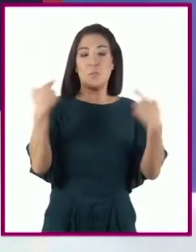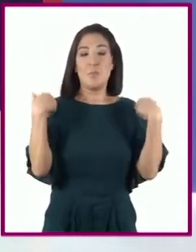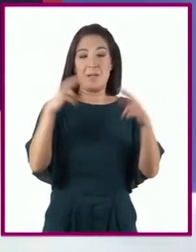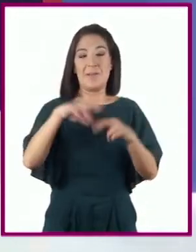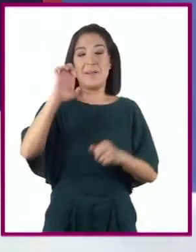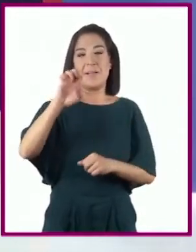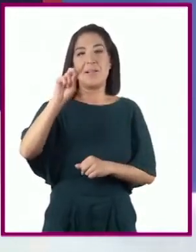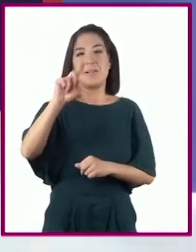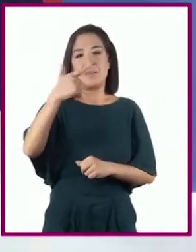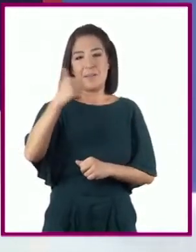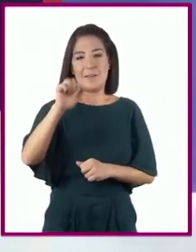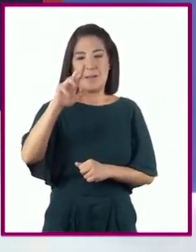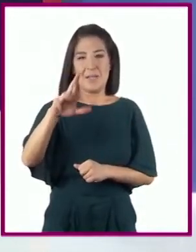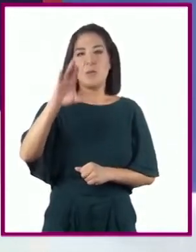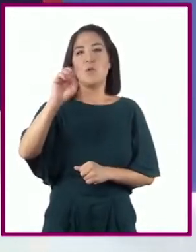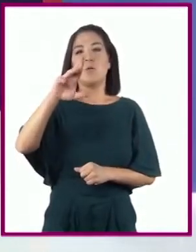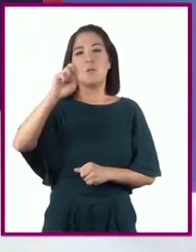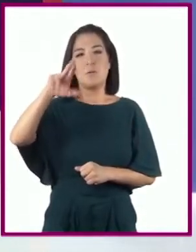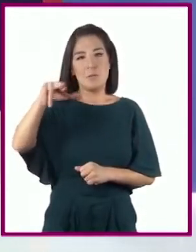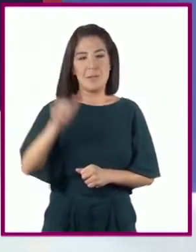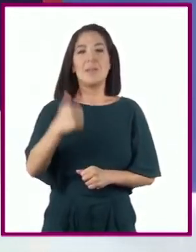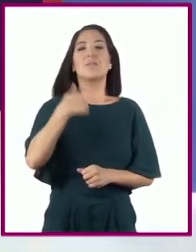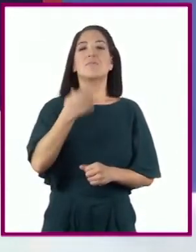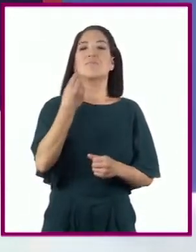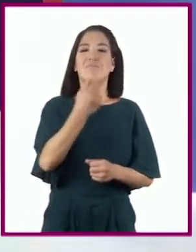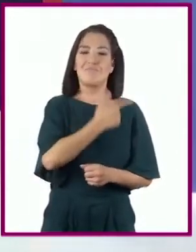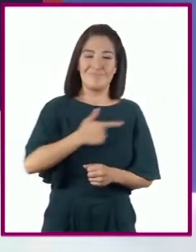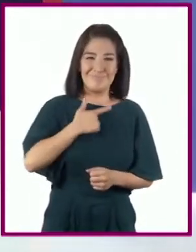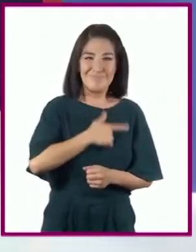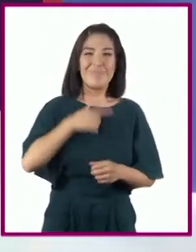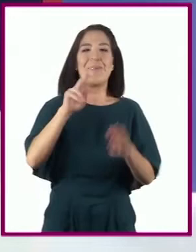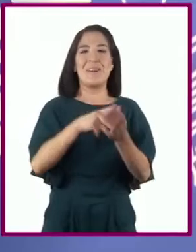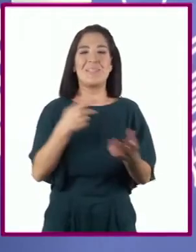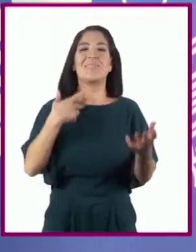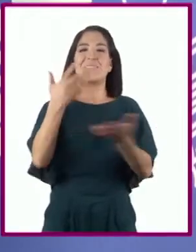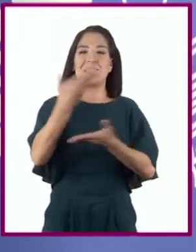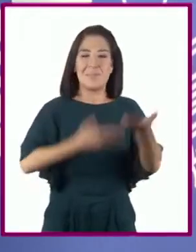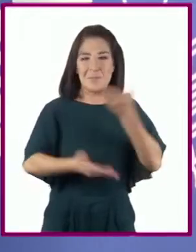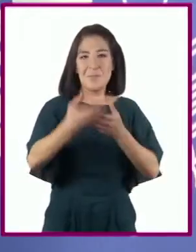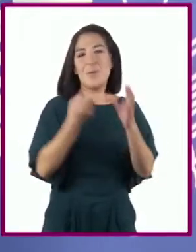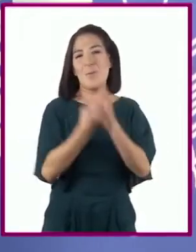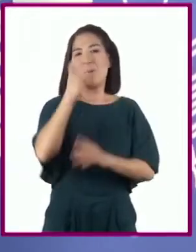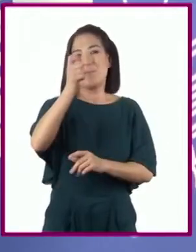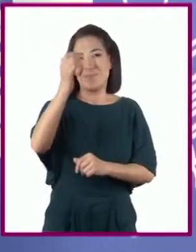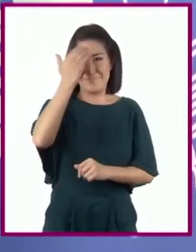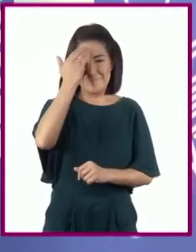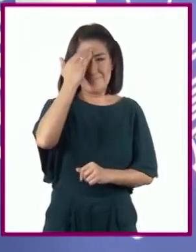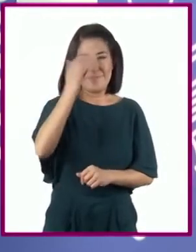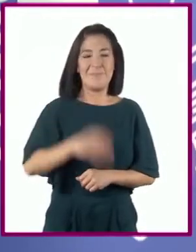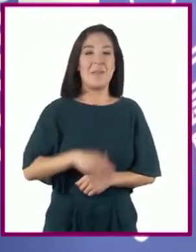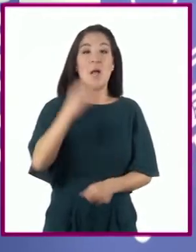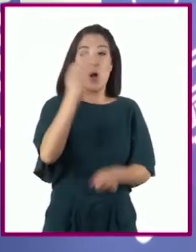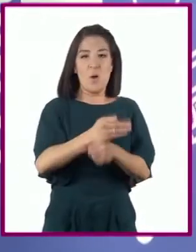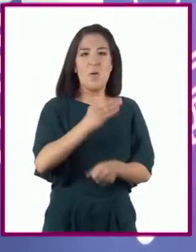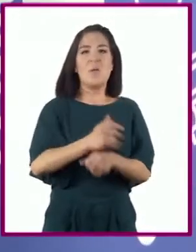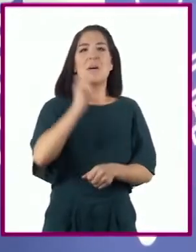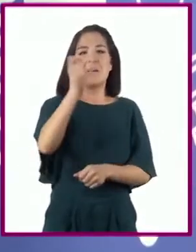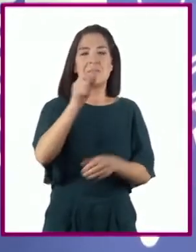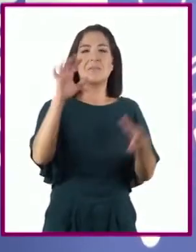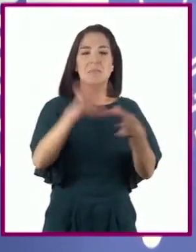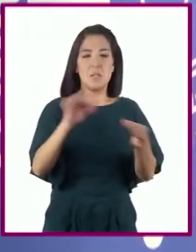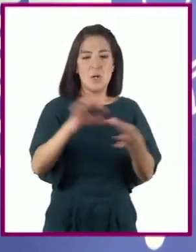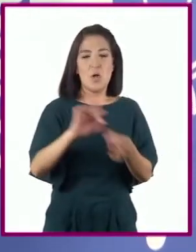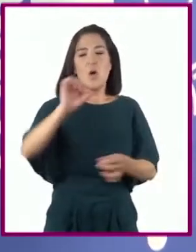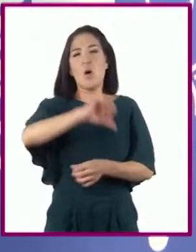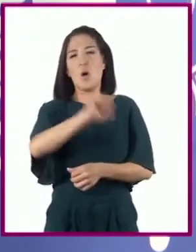Olvera. Estoy muy contento de compartir con ustedes nuevos conocimientos. En esta ocasión hablaremos sobre